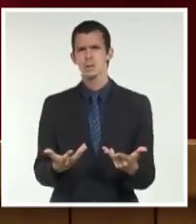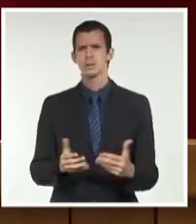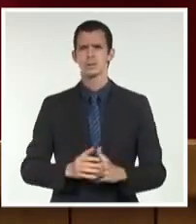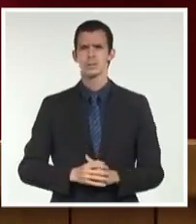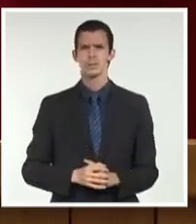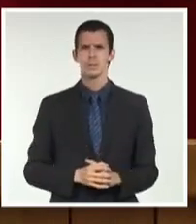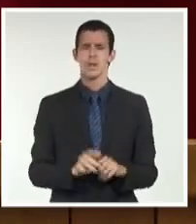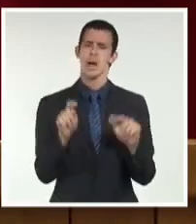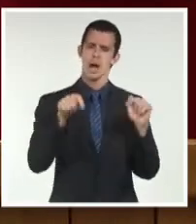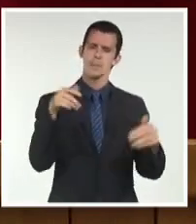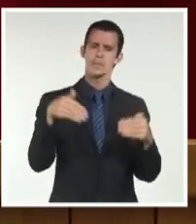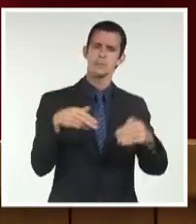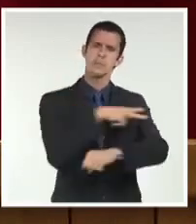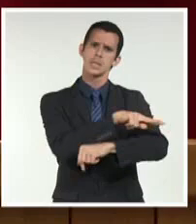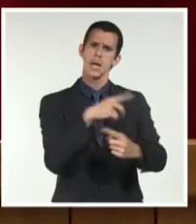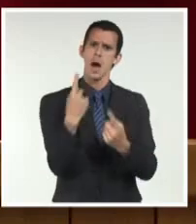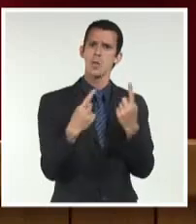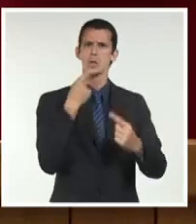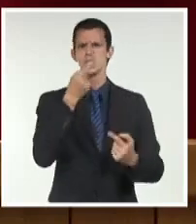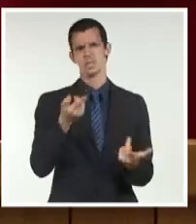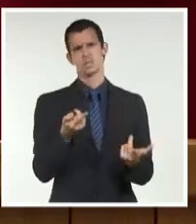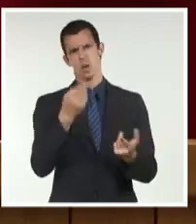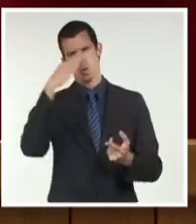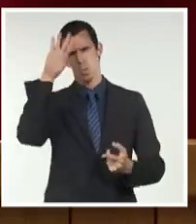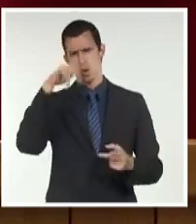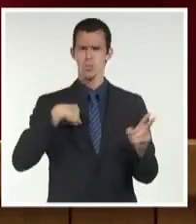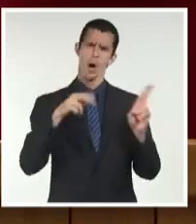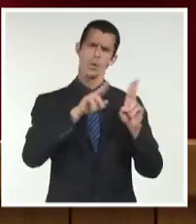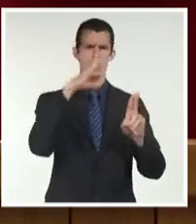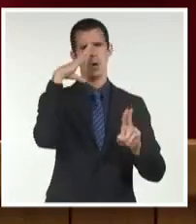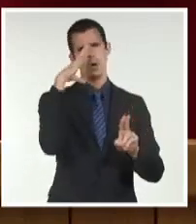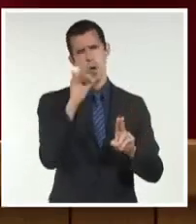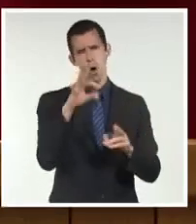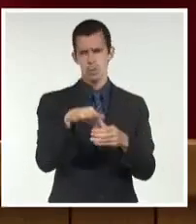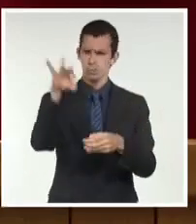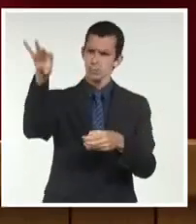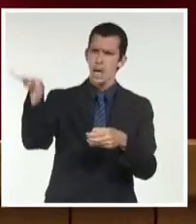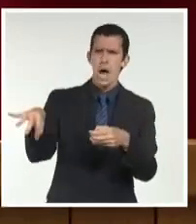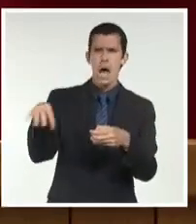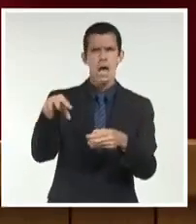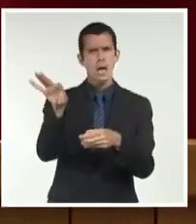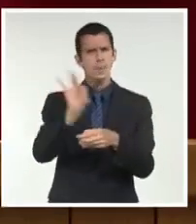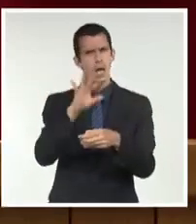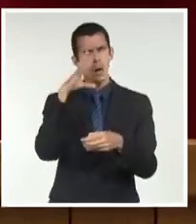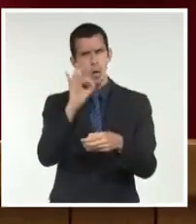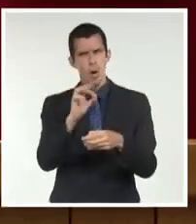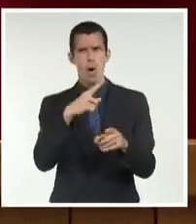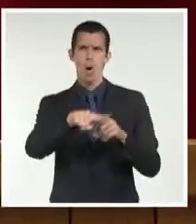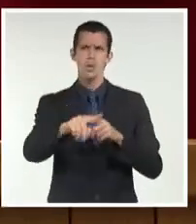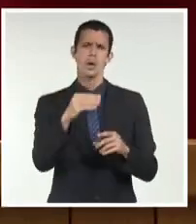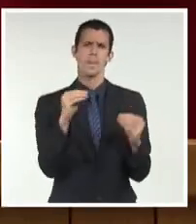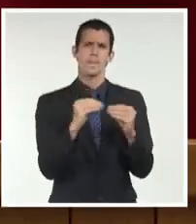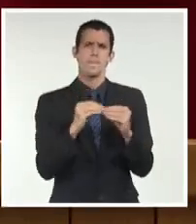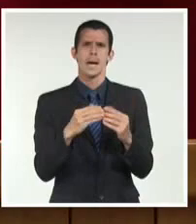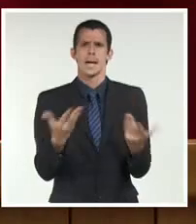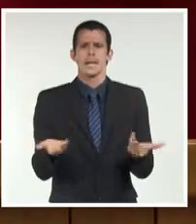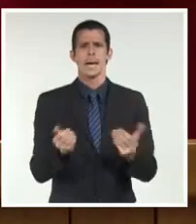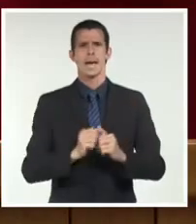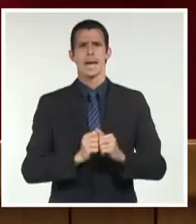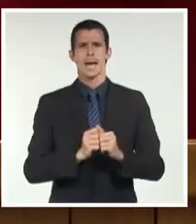contra Cuba y los cuestionamientos a la OEA, en particular a su actual secretario